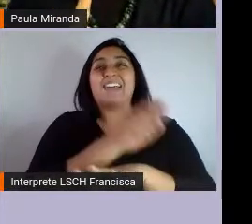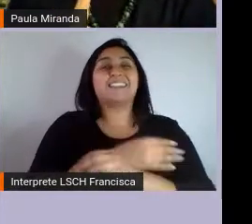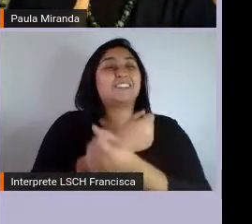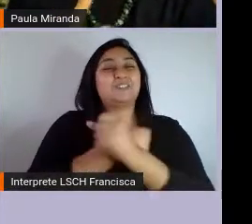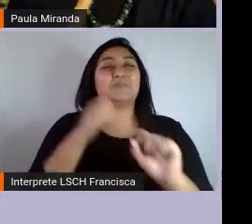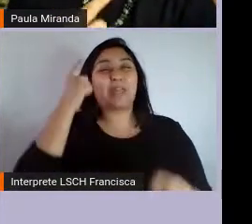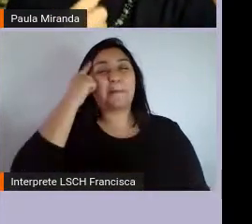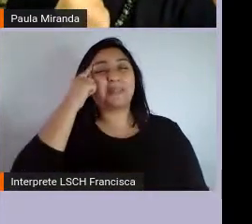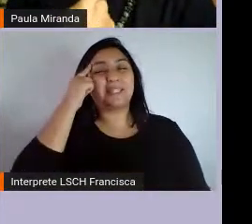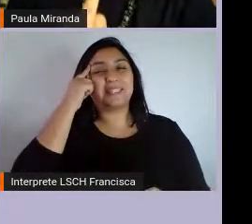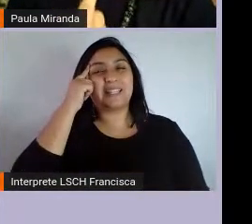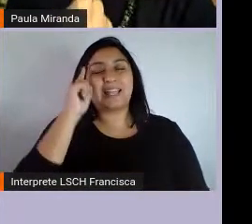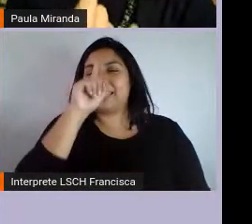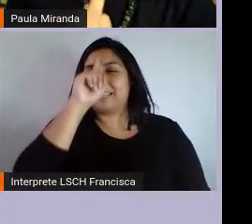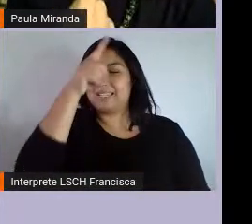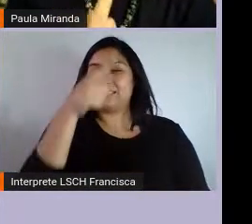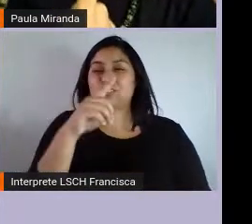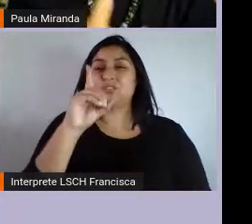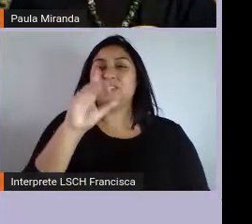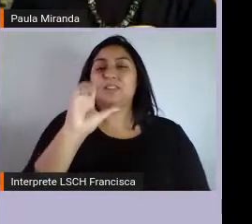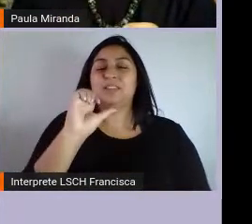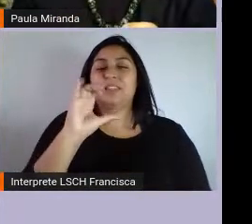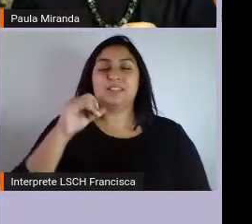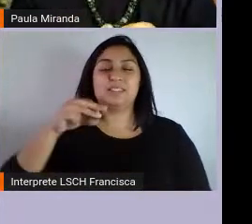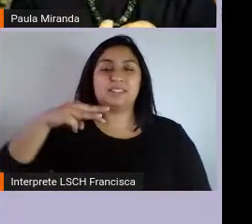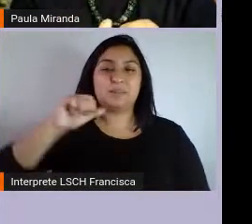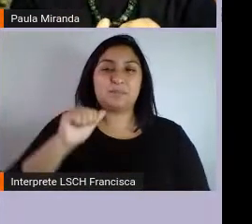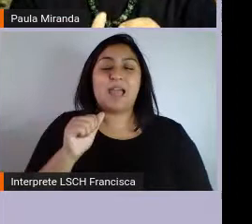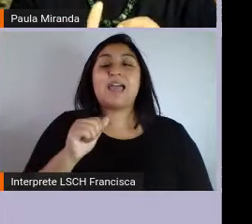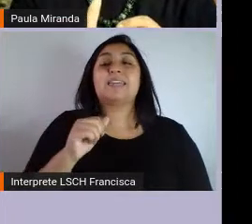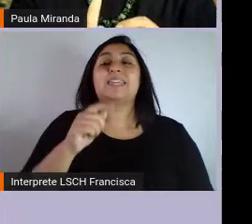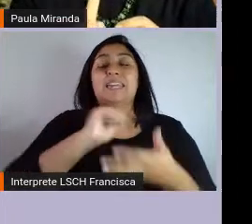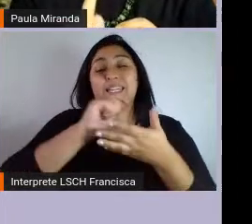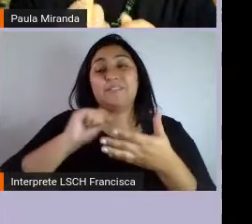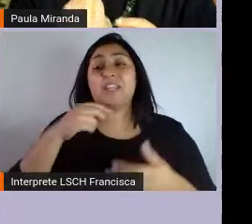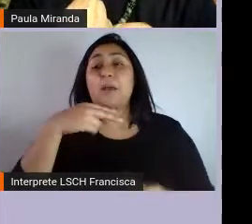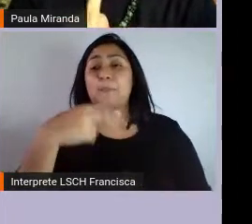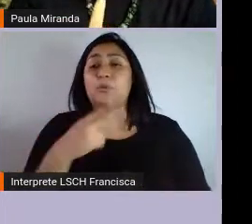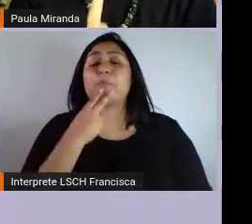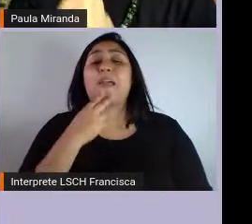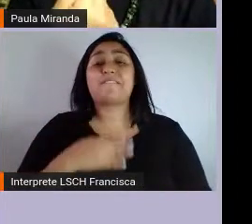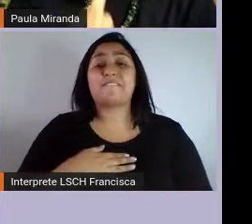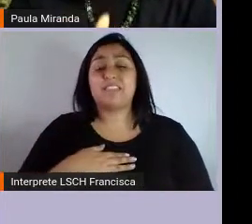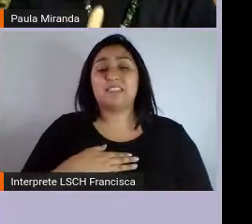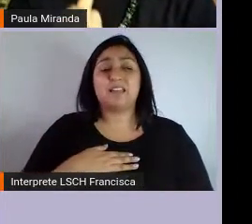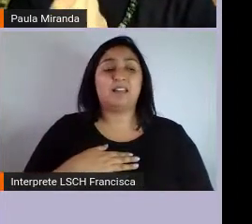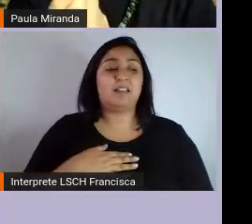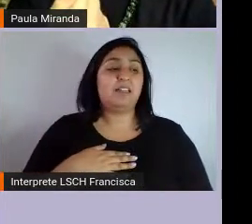la décima que alguien escribiera su propia vida en décimas. Porque en el fondo, el